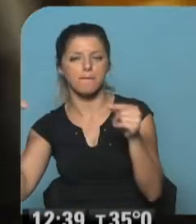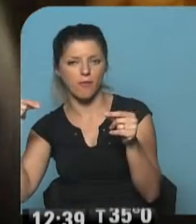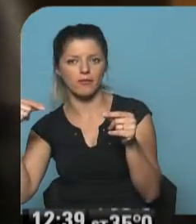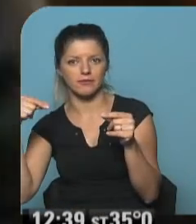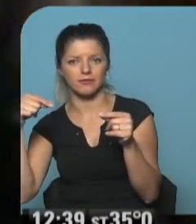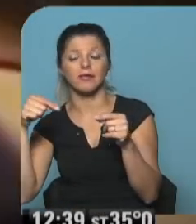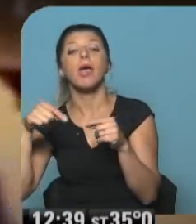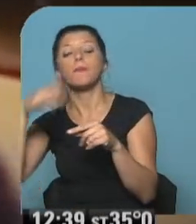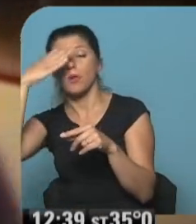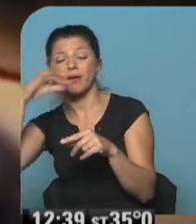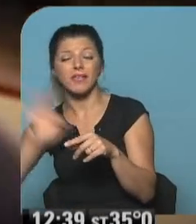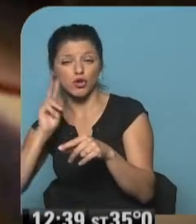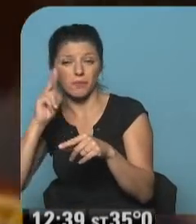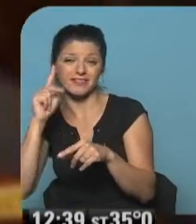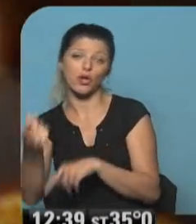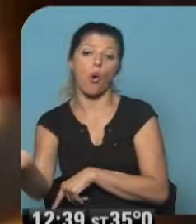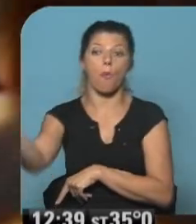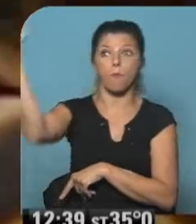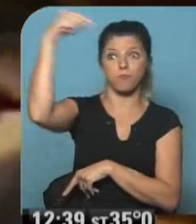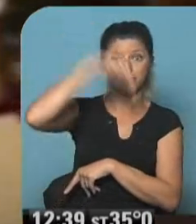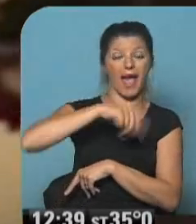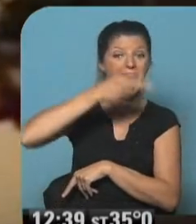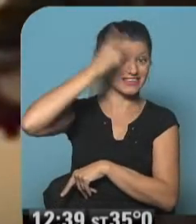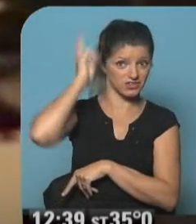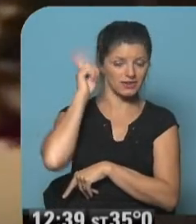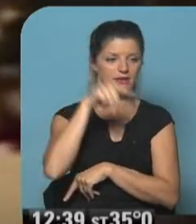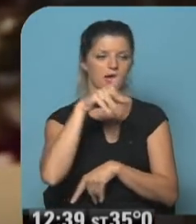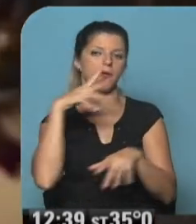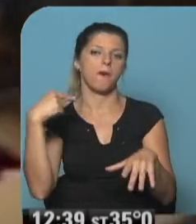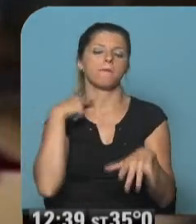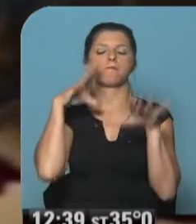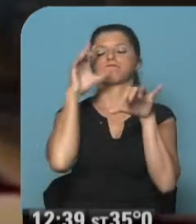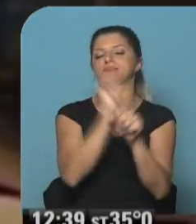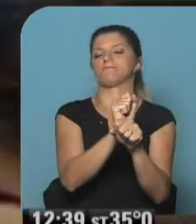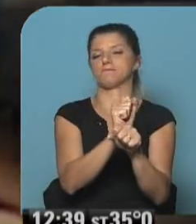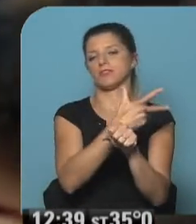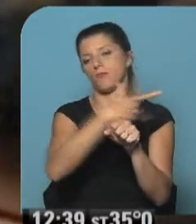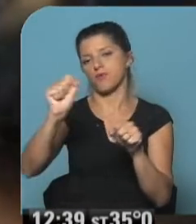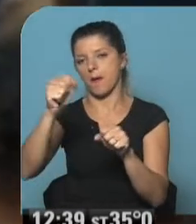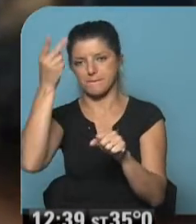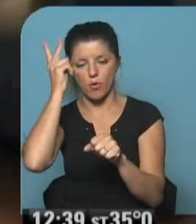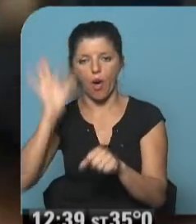noviembre de 2005 viajó a Chile, donde fue detenido y extraditado a Perú en 2007.